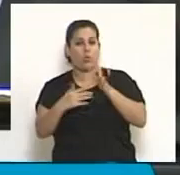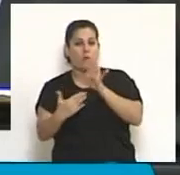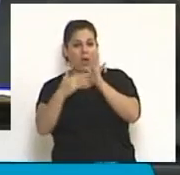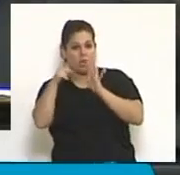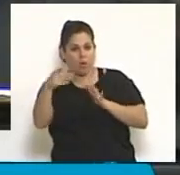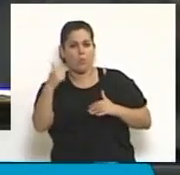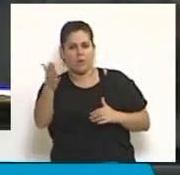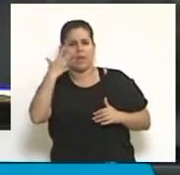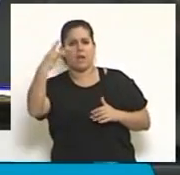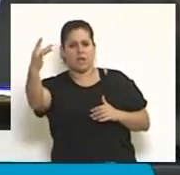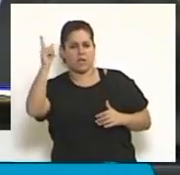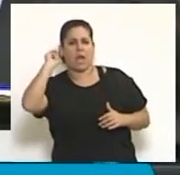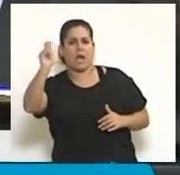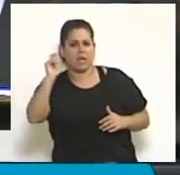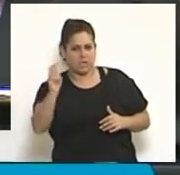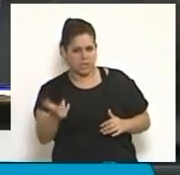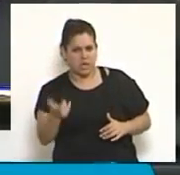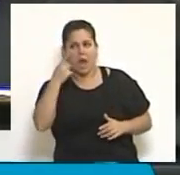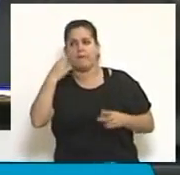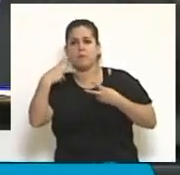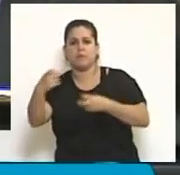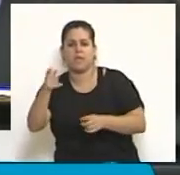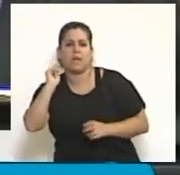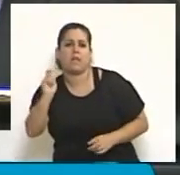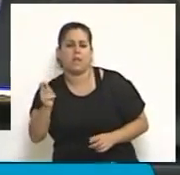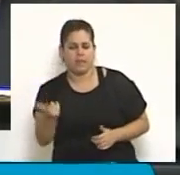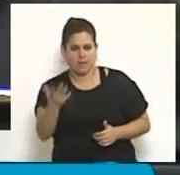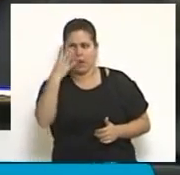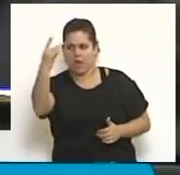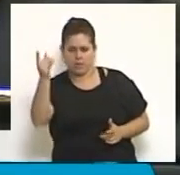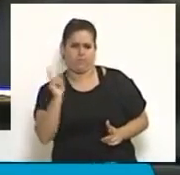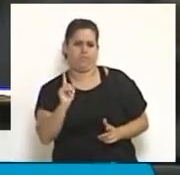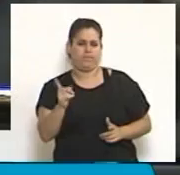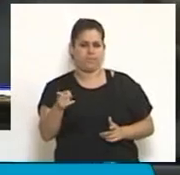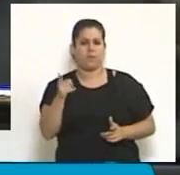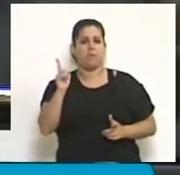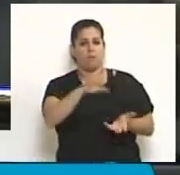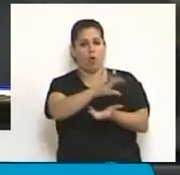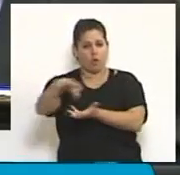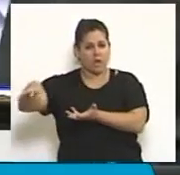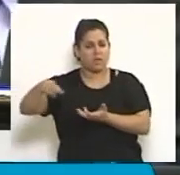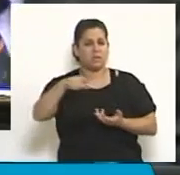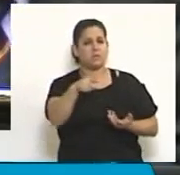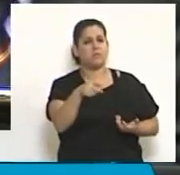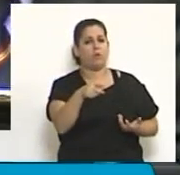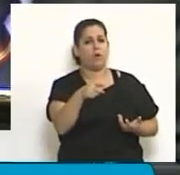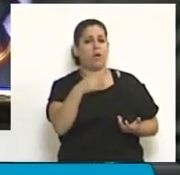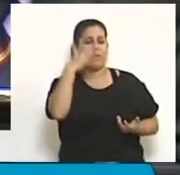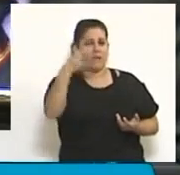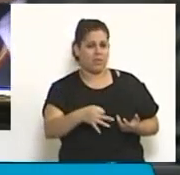a quien se supone podría llegar a investigarlo, por lo que la finalidad de dicho organismo en los hechos